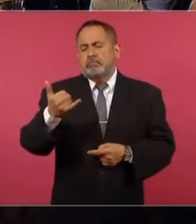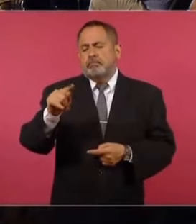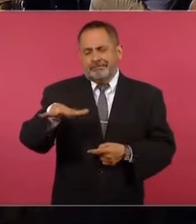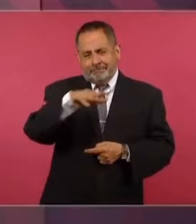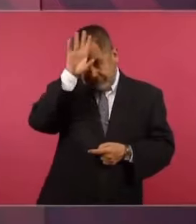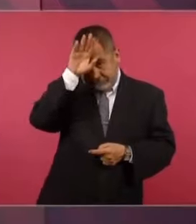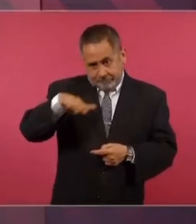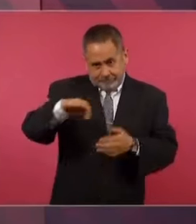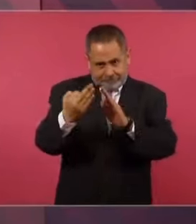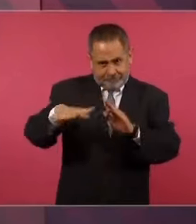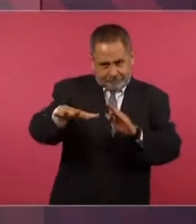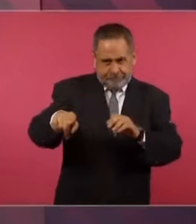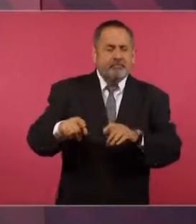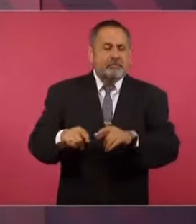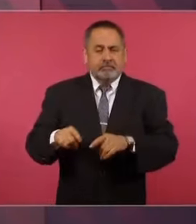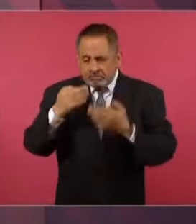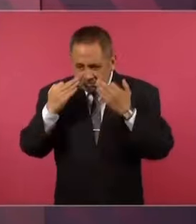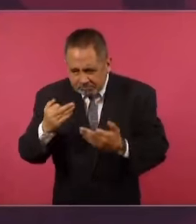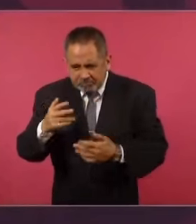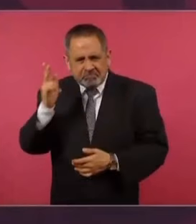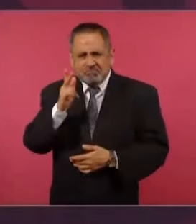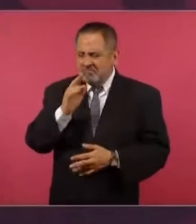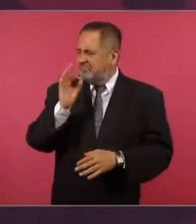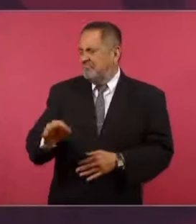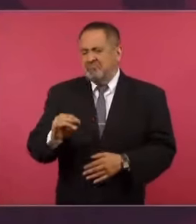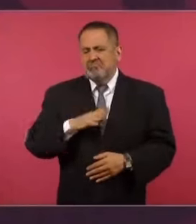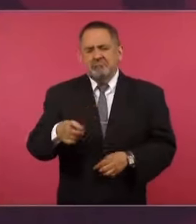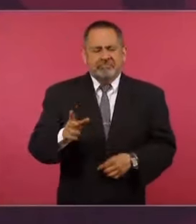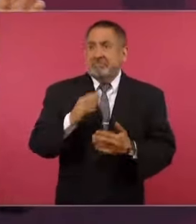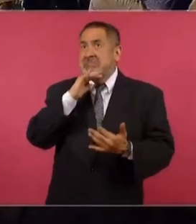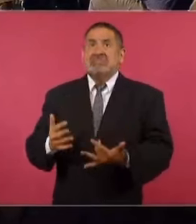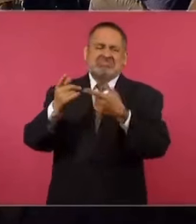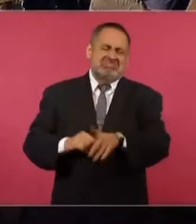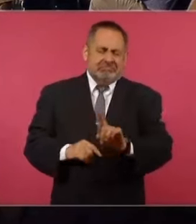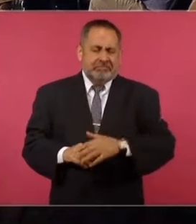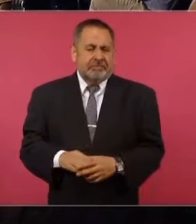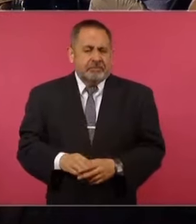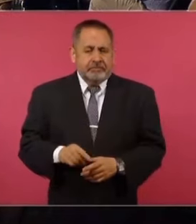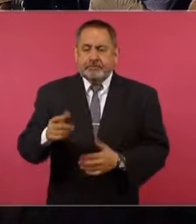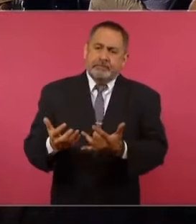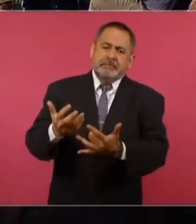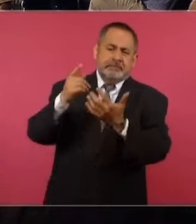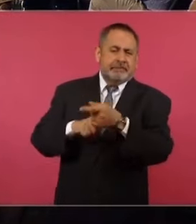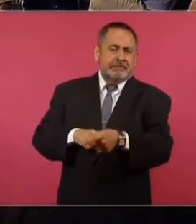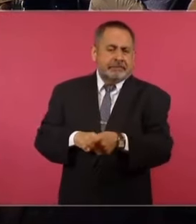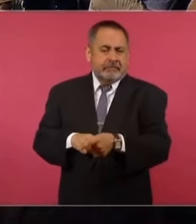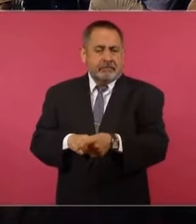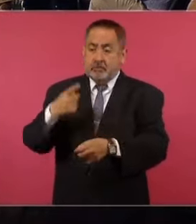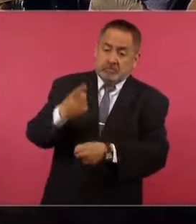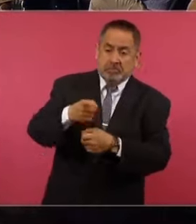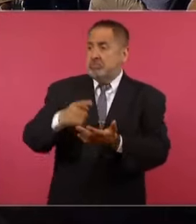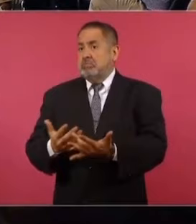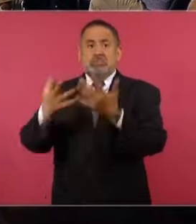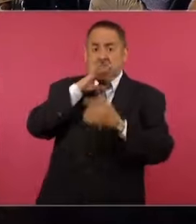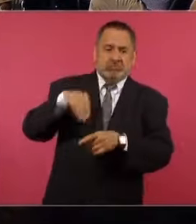demostrado técnica, científicamente, de que la refinería no